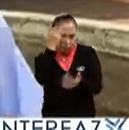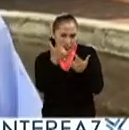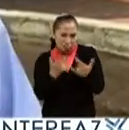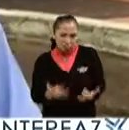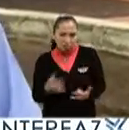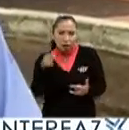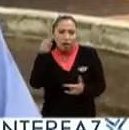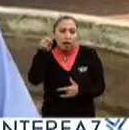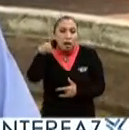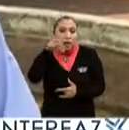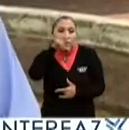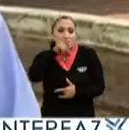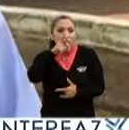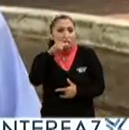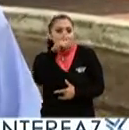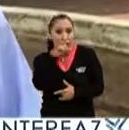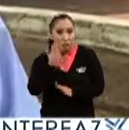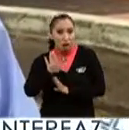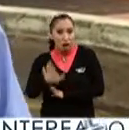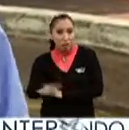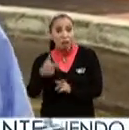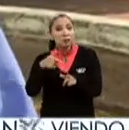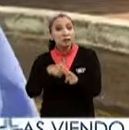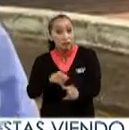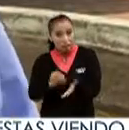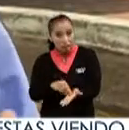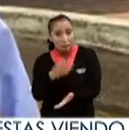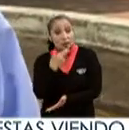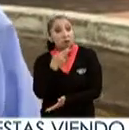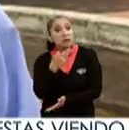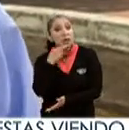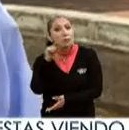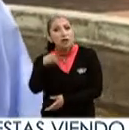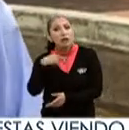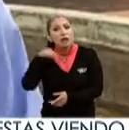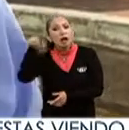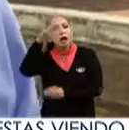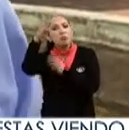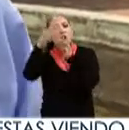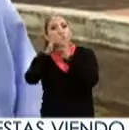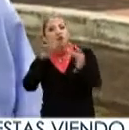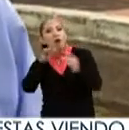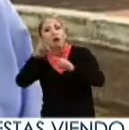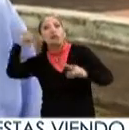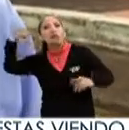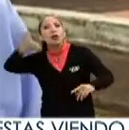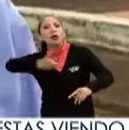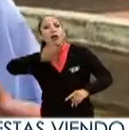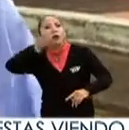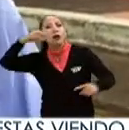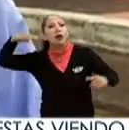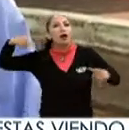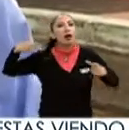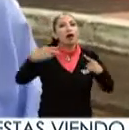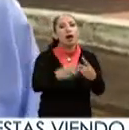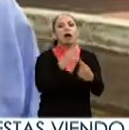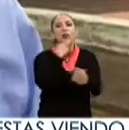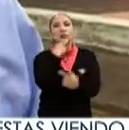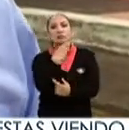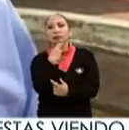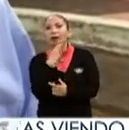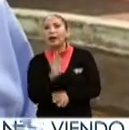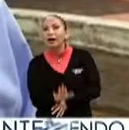conocemos, tiene una lengua que la siguen utilizando porque sigue fijando el mundo como ellos están acostumbrados a